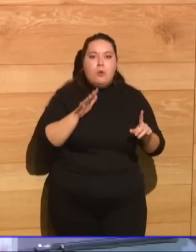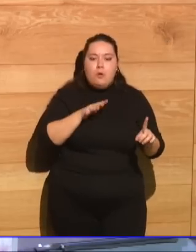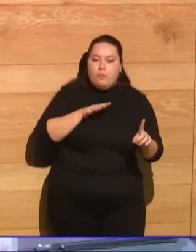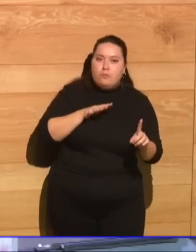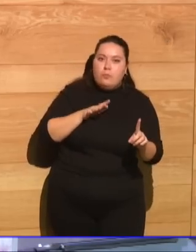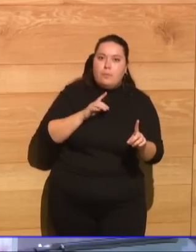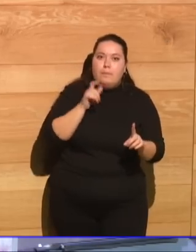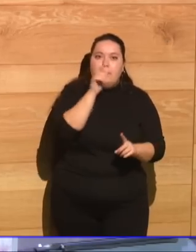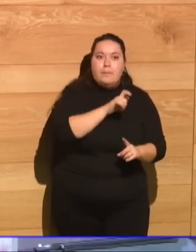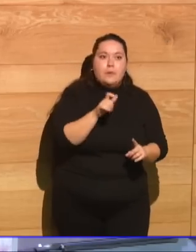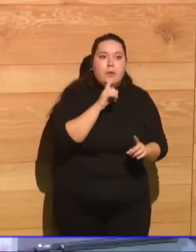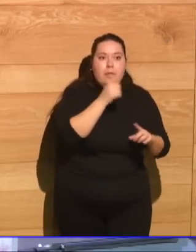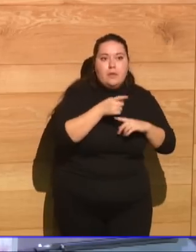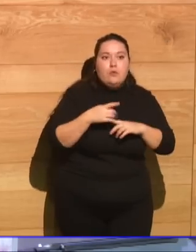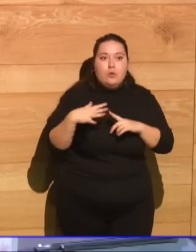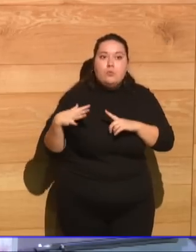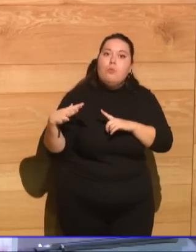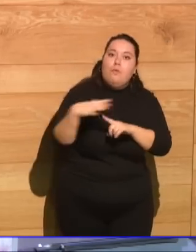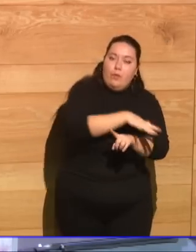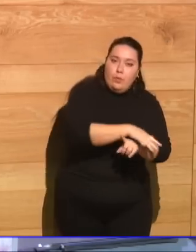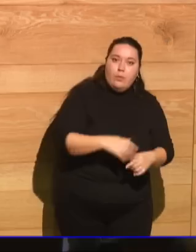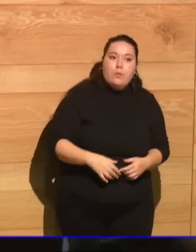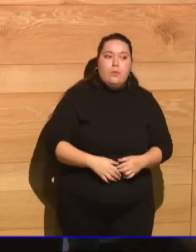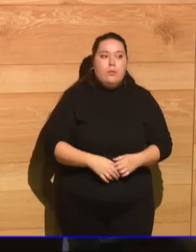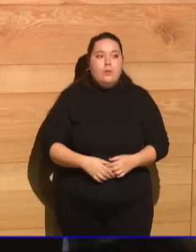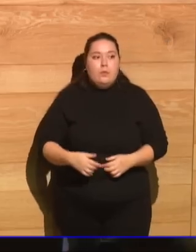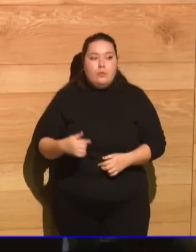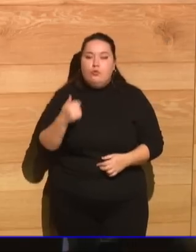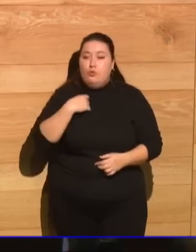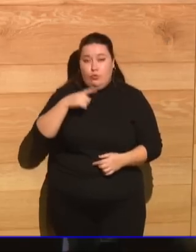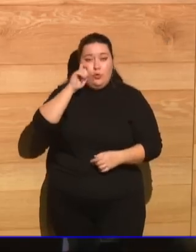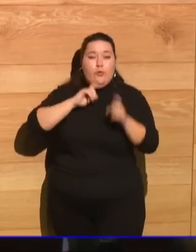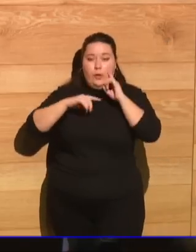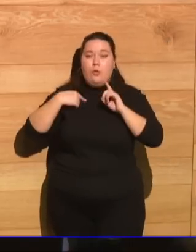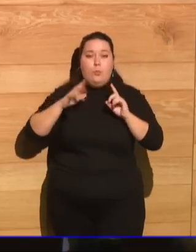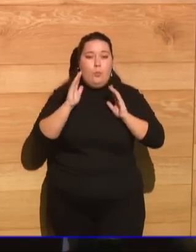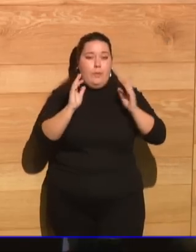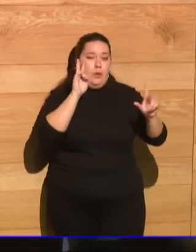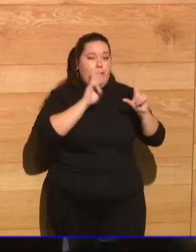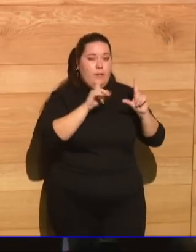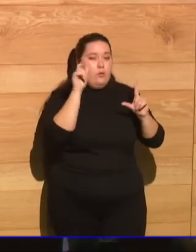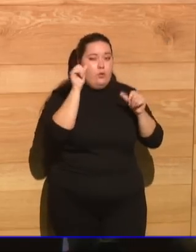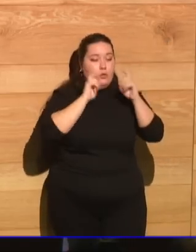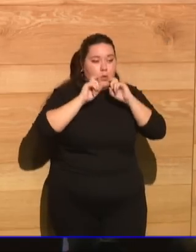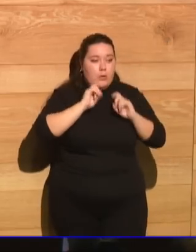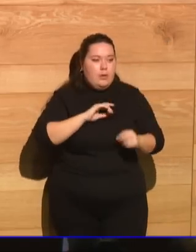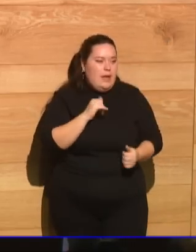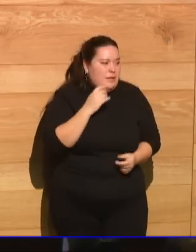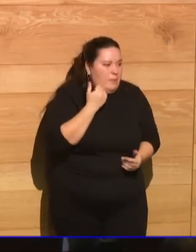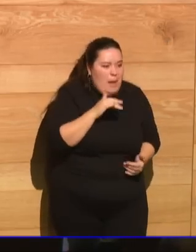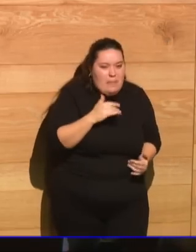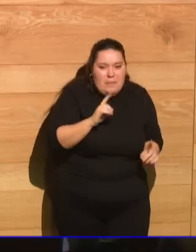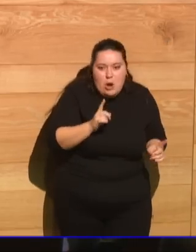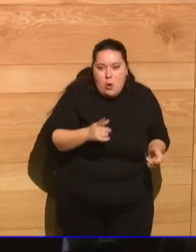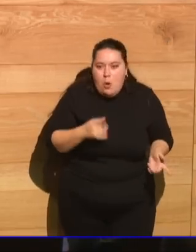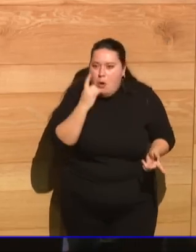serie de directores que la convirtieron en película de culto. Yo lloré mucho viéndola, yo lloré. Lloraste directamente. Lloré muchísimo, sí. Pero no estaba tan mal, Javi. No, lloré,